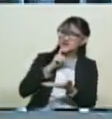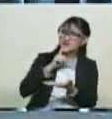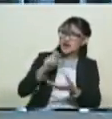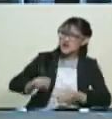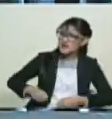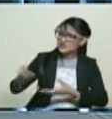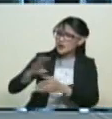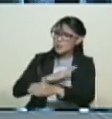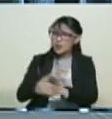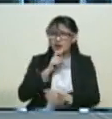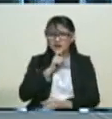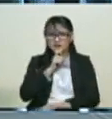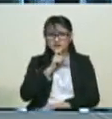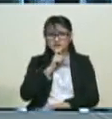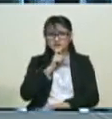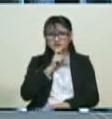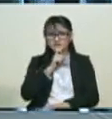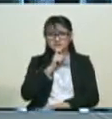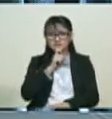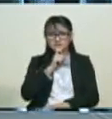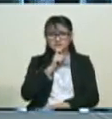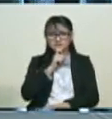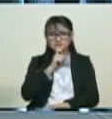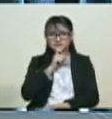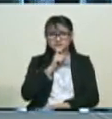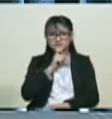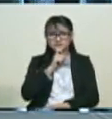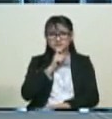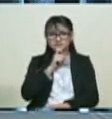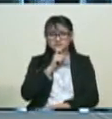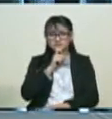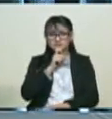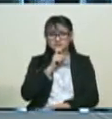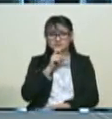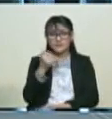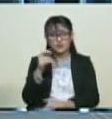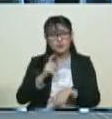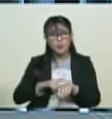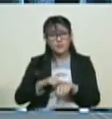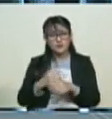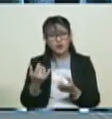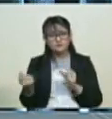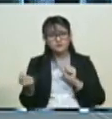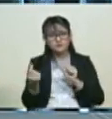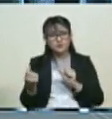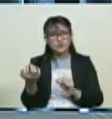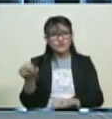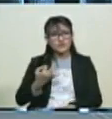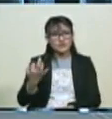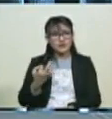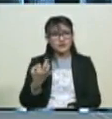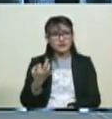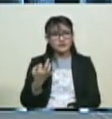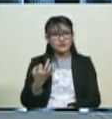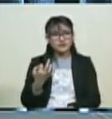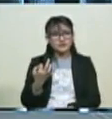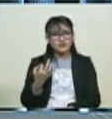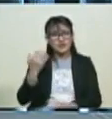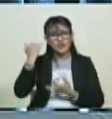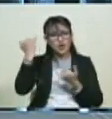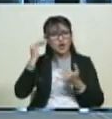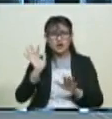entregamos el poder es un gran momento para el debate de la verdad más allá de las